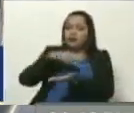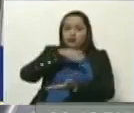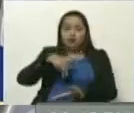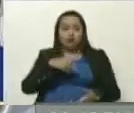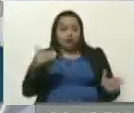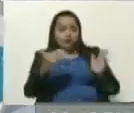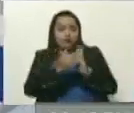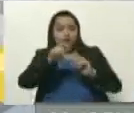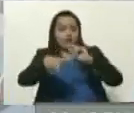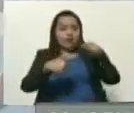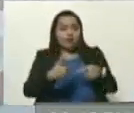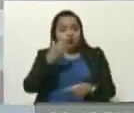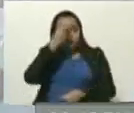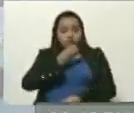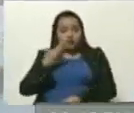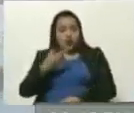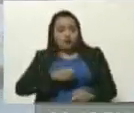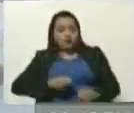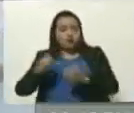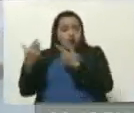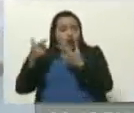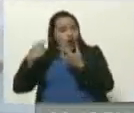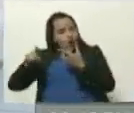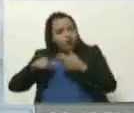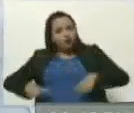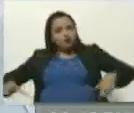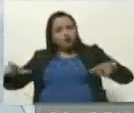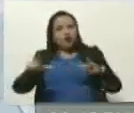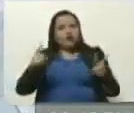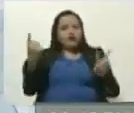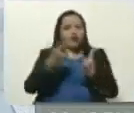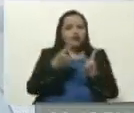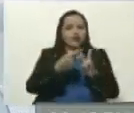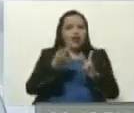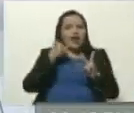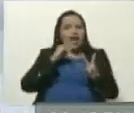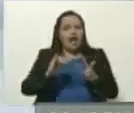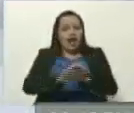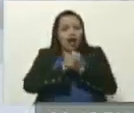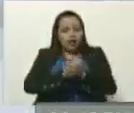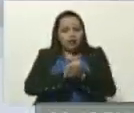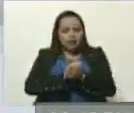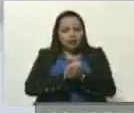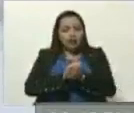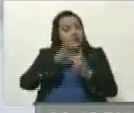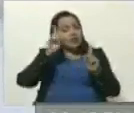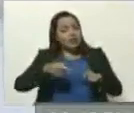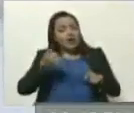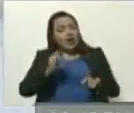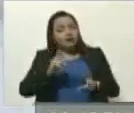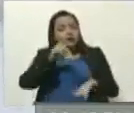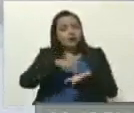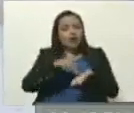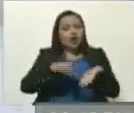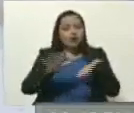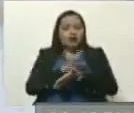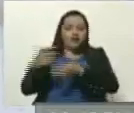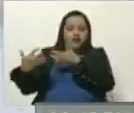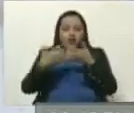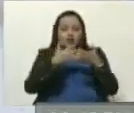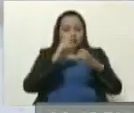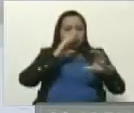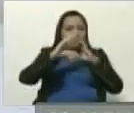próxima parte, Clara Vega se trasladó a otro espacio de Venezolana de Televisión, donde están unos compañeros que también forman parte de esta batalla